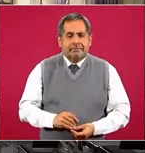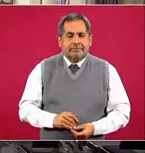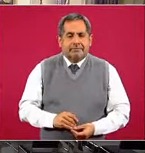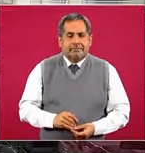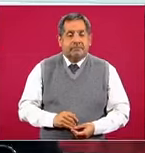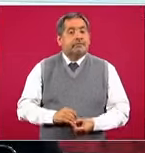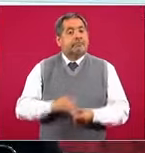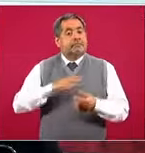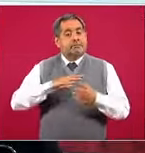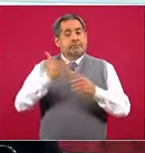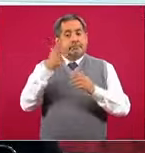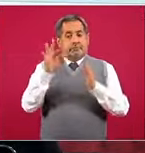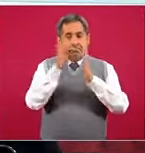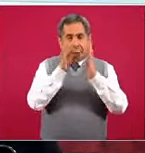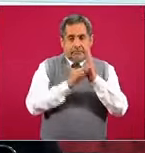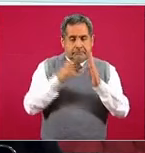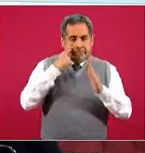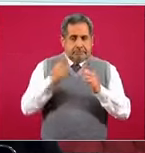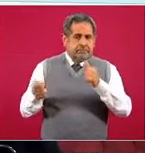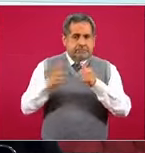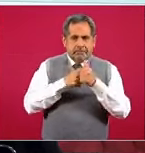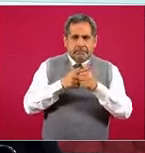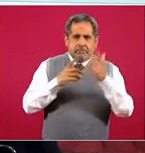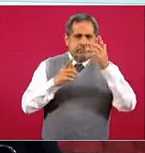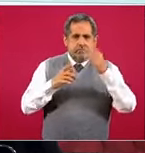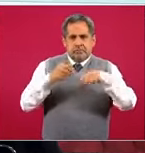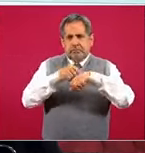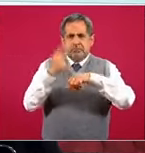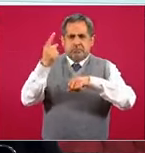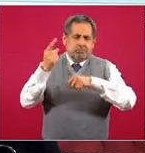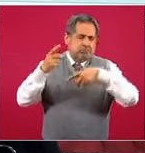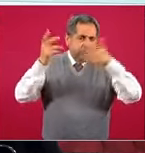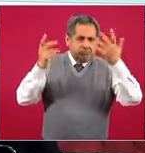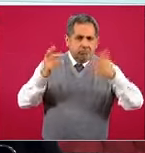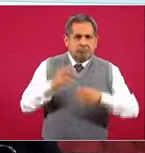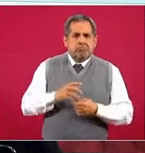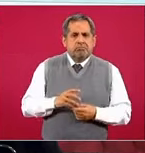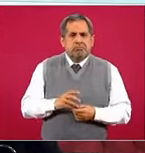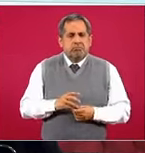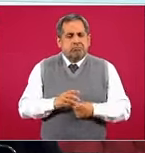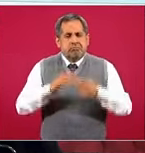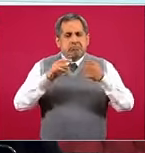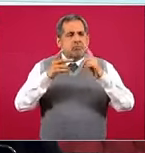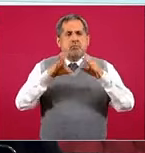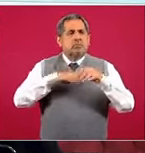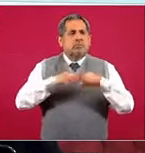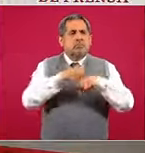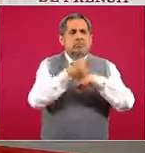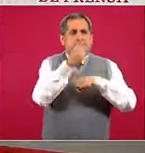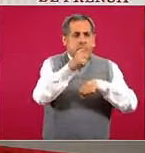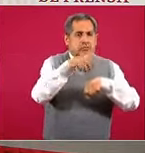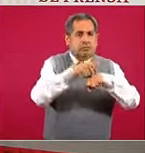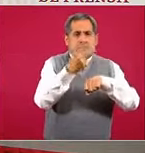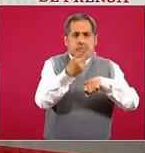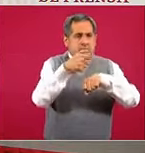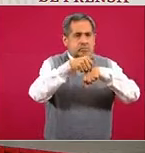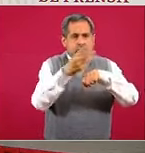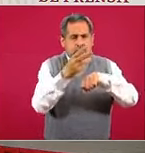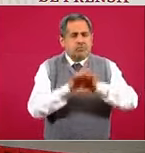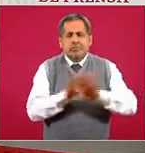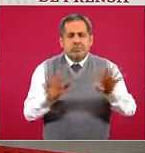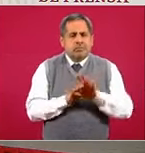Tenemos 10 indicadores. El primero, o el número 1, pudo haber sido el último, no tienen ni